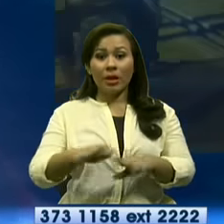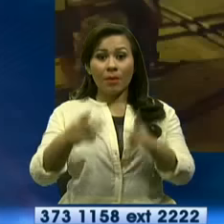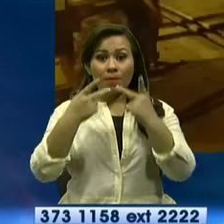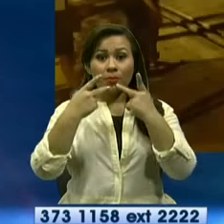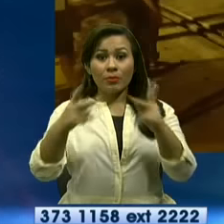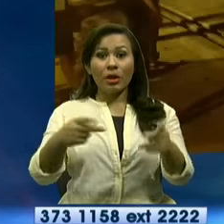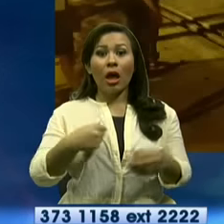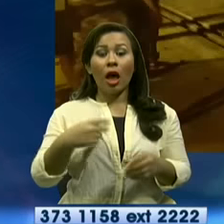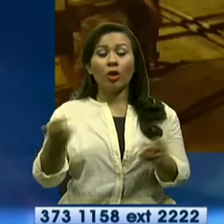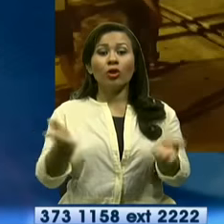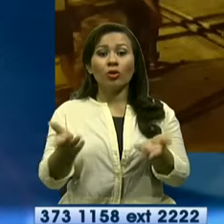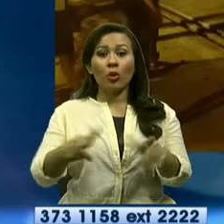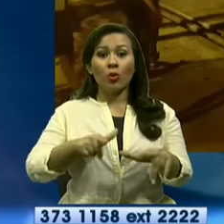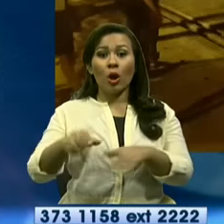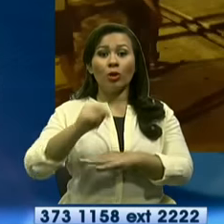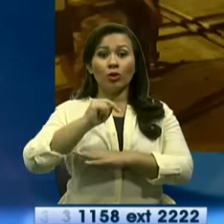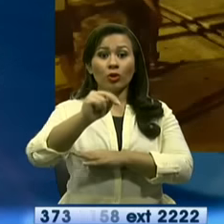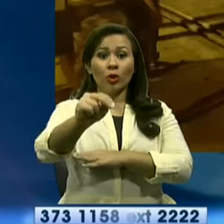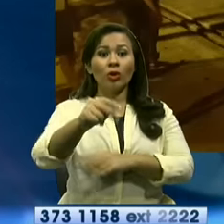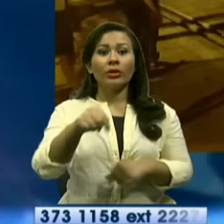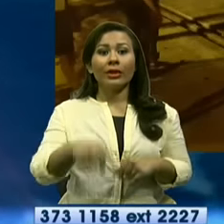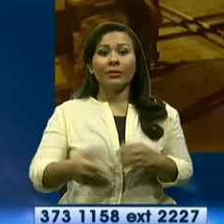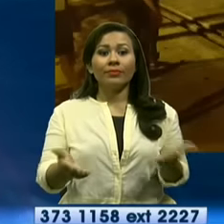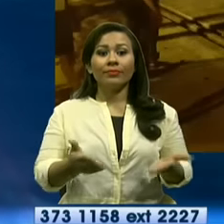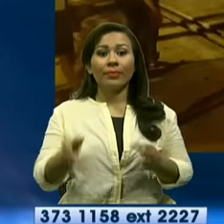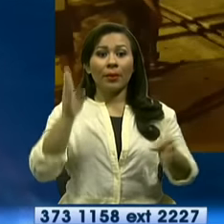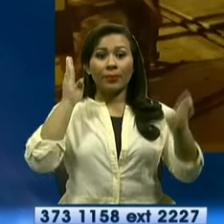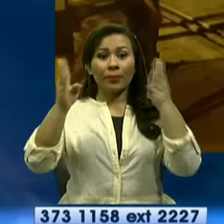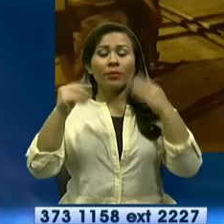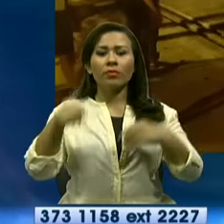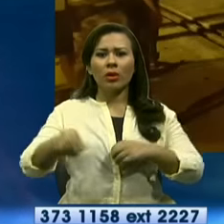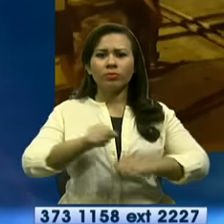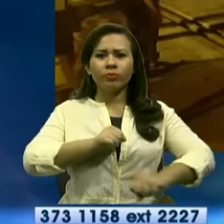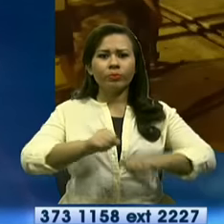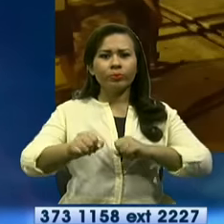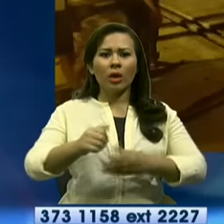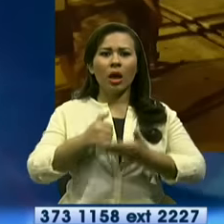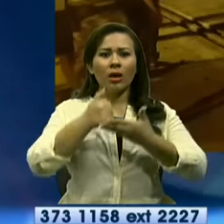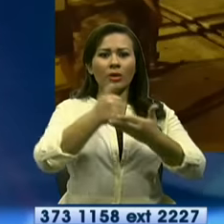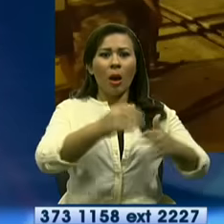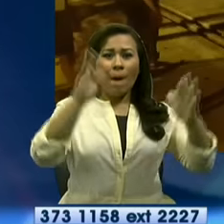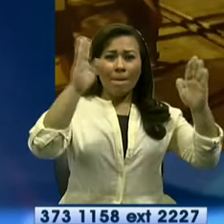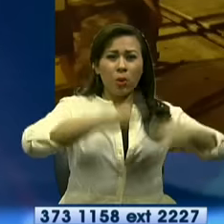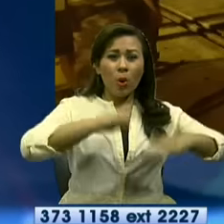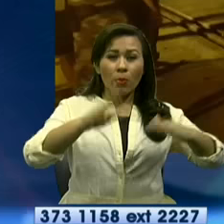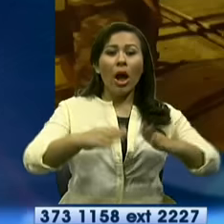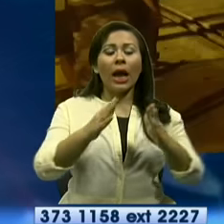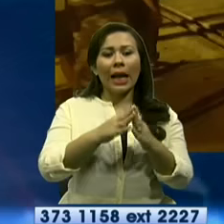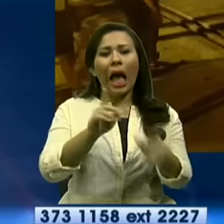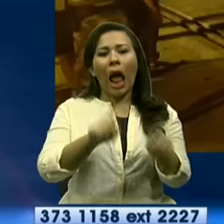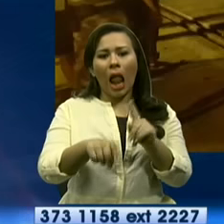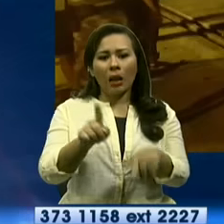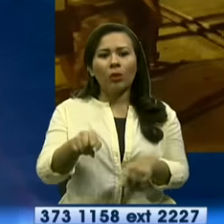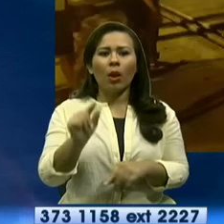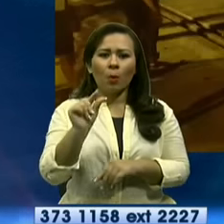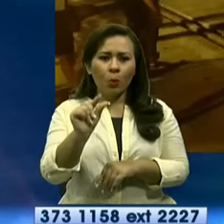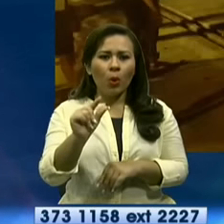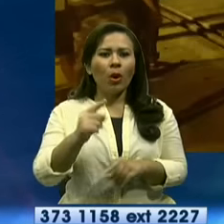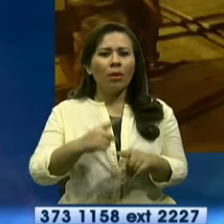y Quevedo, en la zona norte de la provincia. Nosotros estamos en Baboyo enfrentando la emergencia que se ha dado por el sismo.